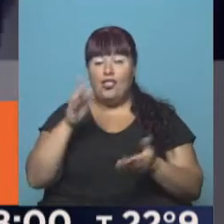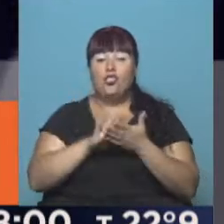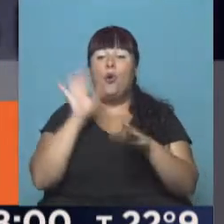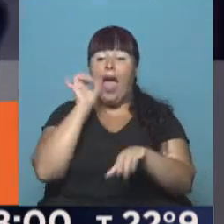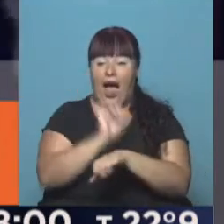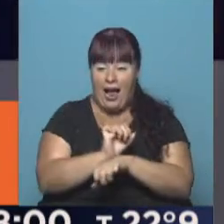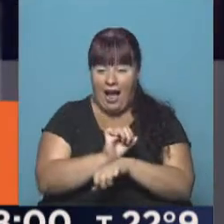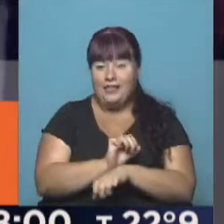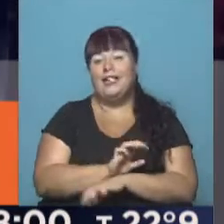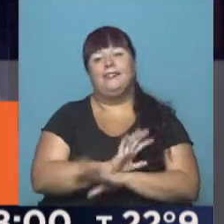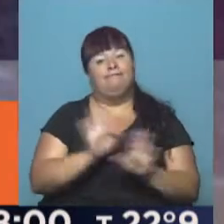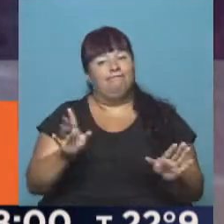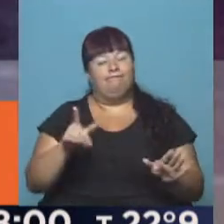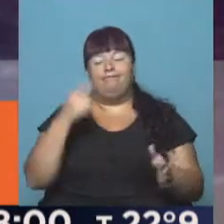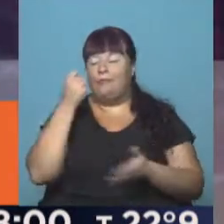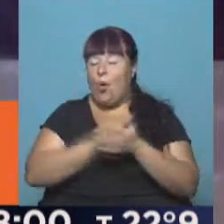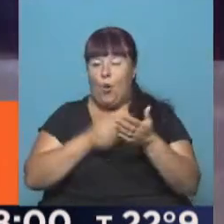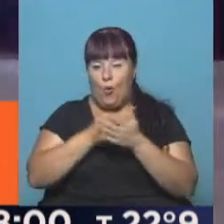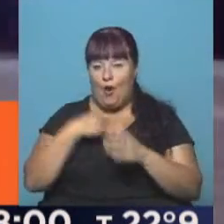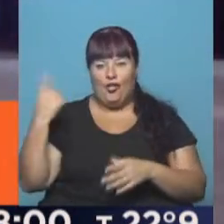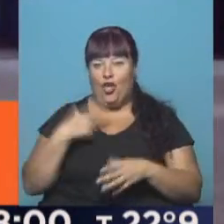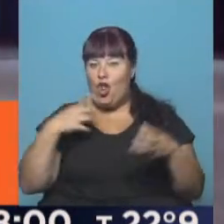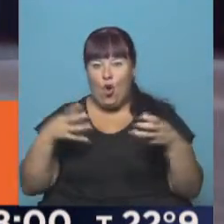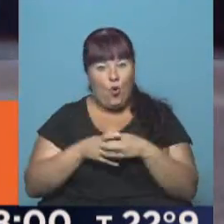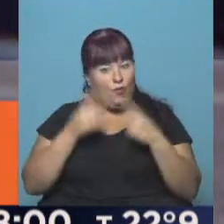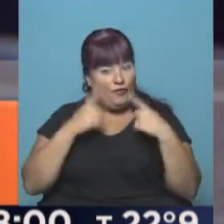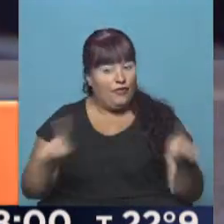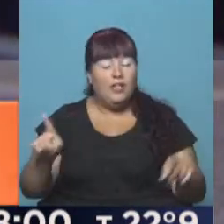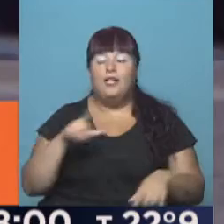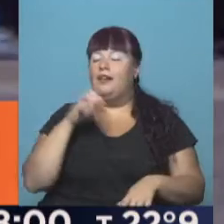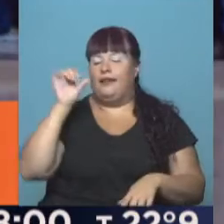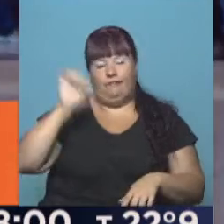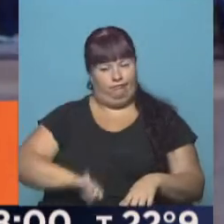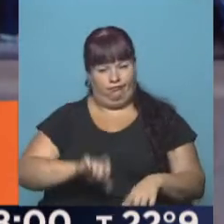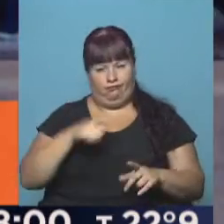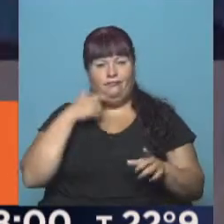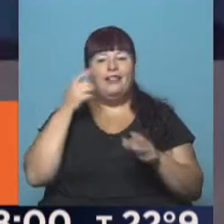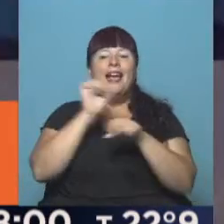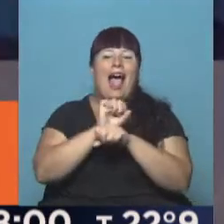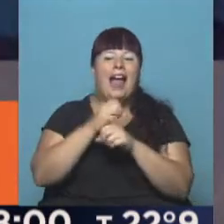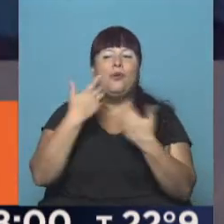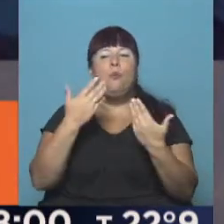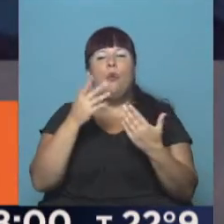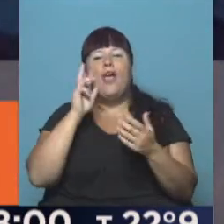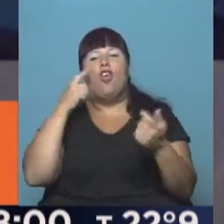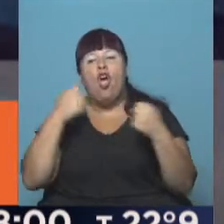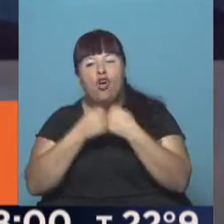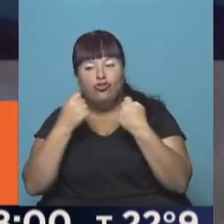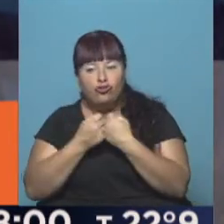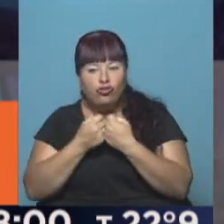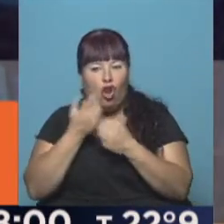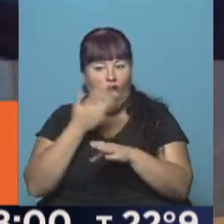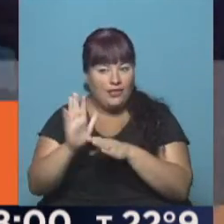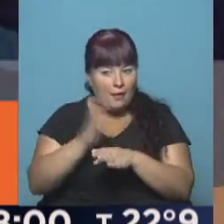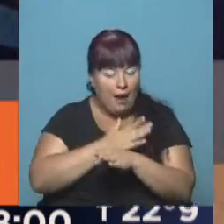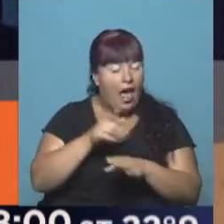cárceles definitivamente es un reto para todas las organizaciones. No se ha logrado que las cárceles puedan tener verificaciones